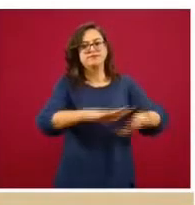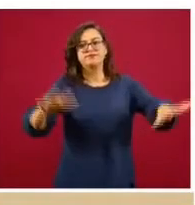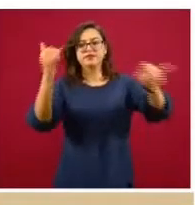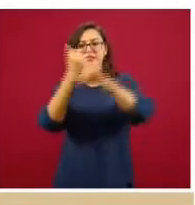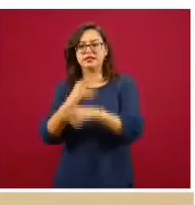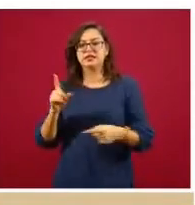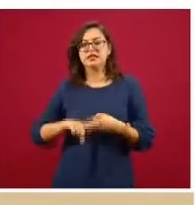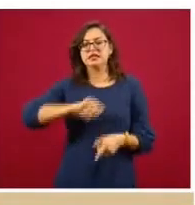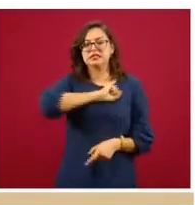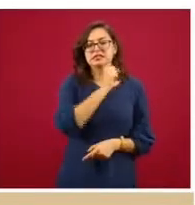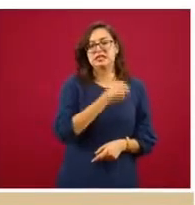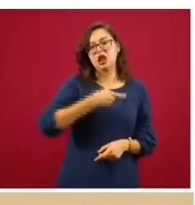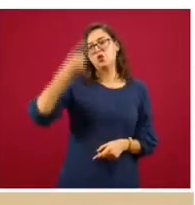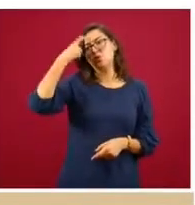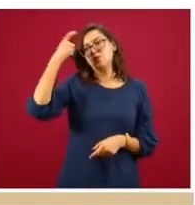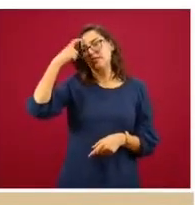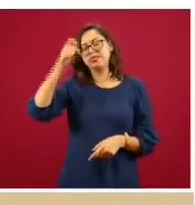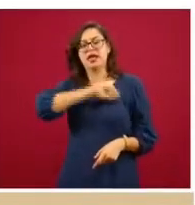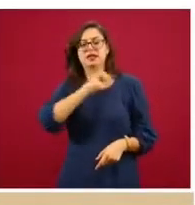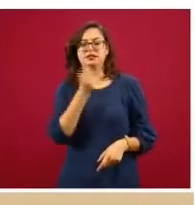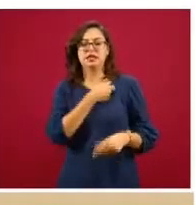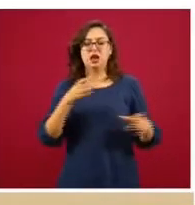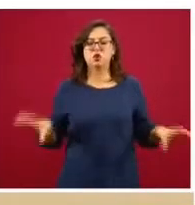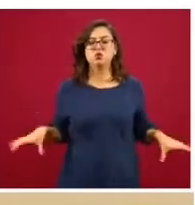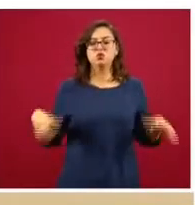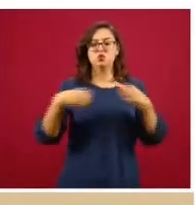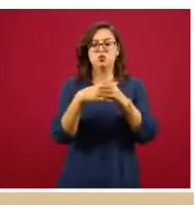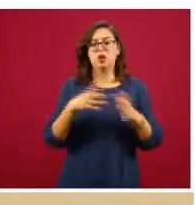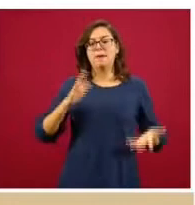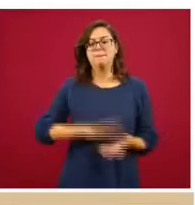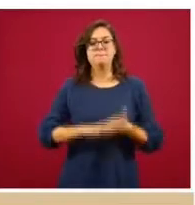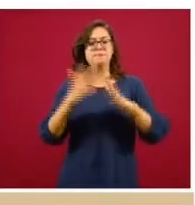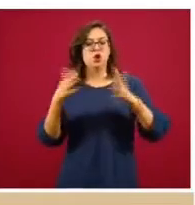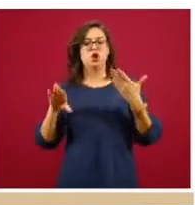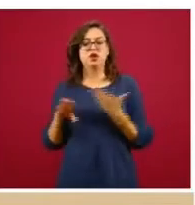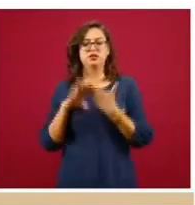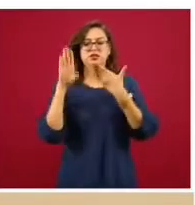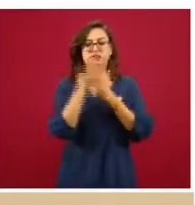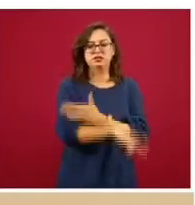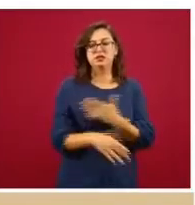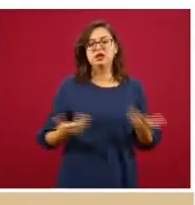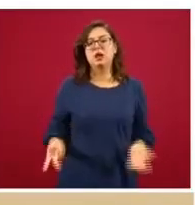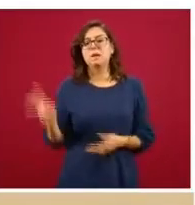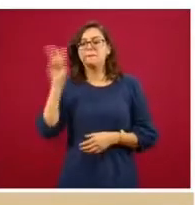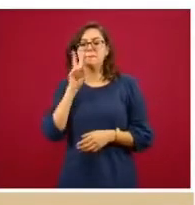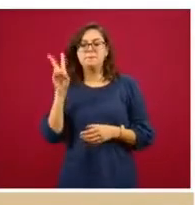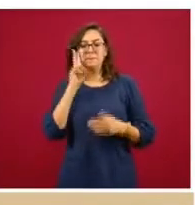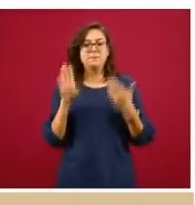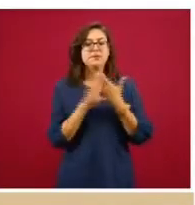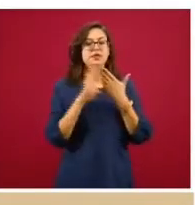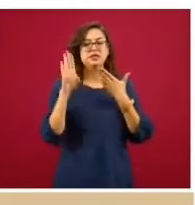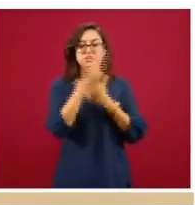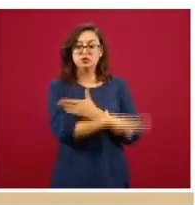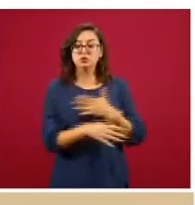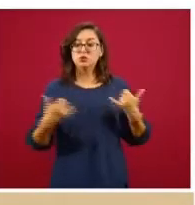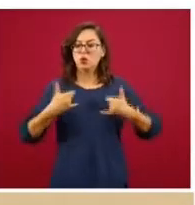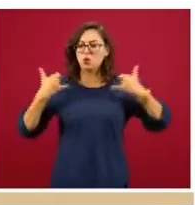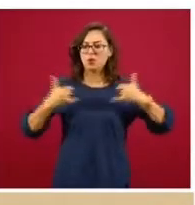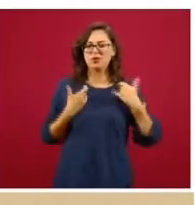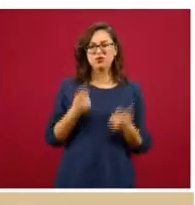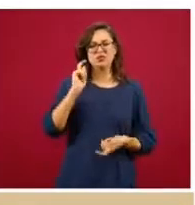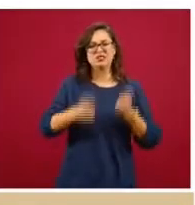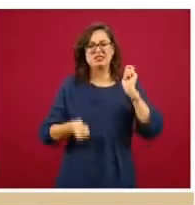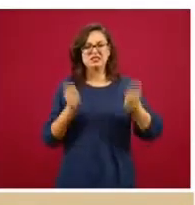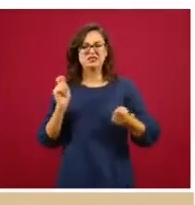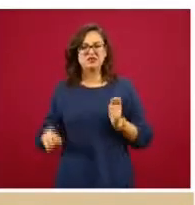mental, acerca de salud comunitaria, de prevención de las violencias, de uso de sustancias, de la perspectiva de